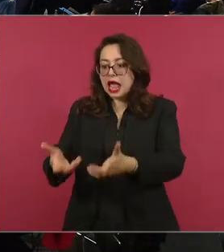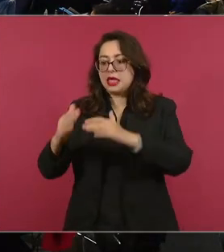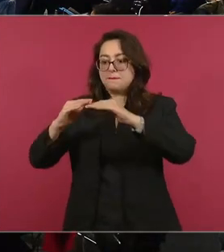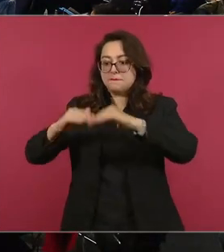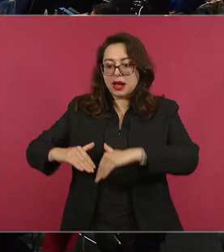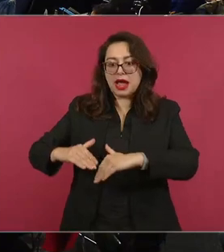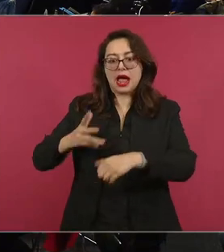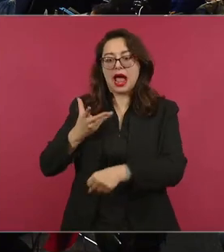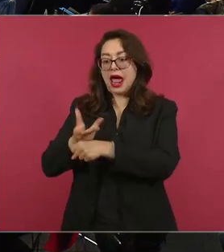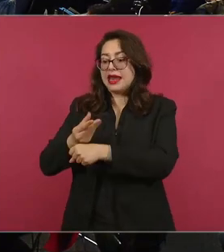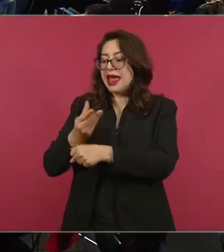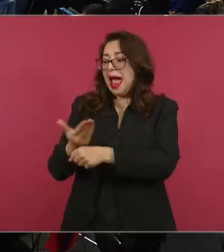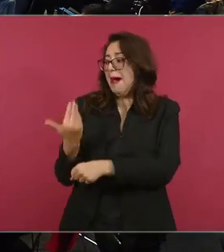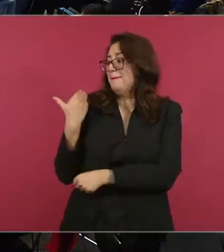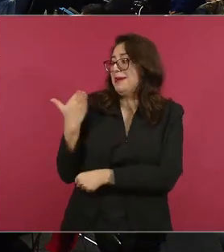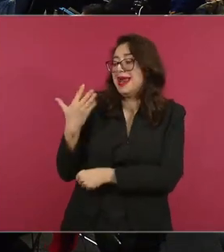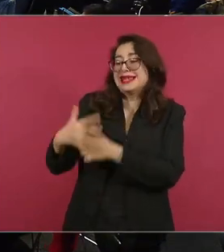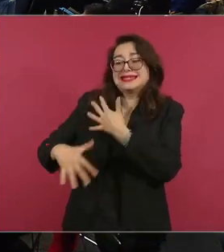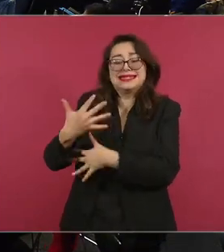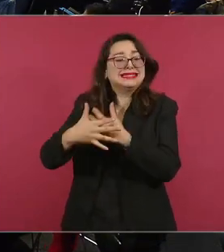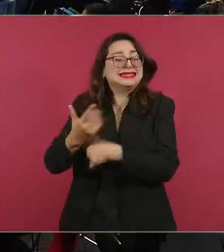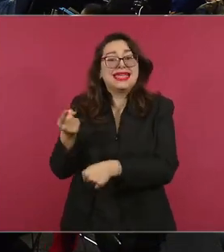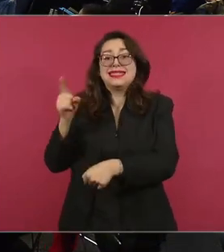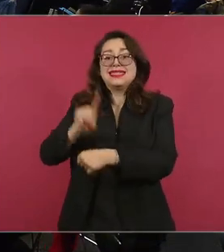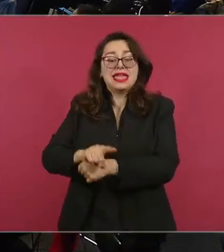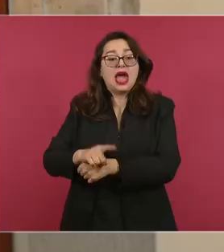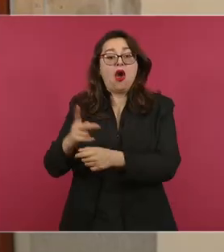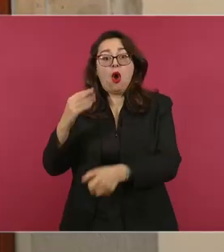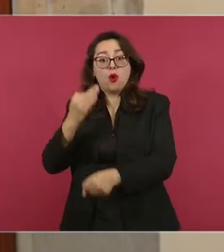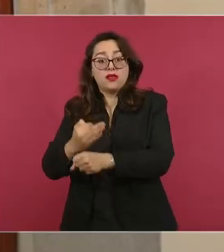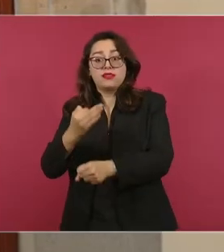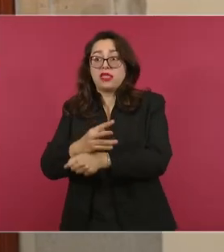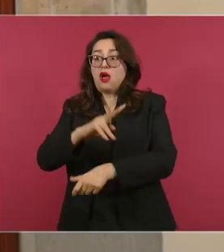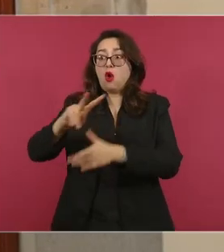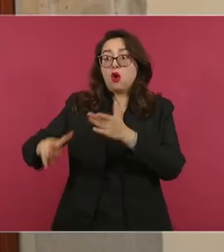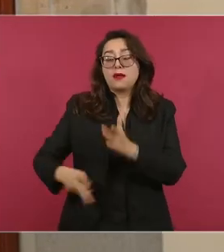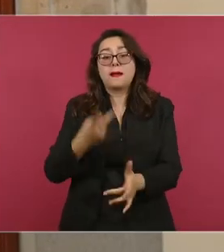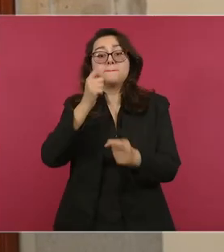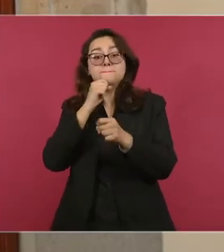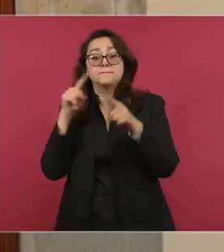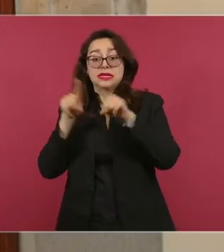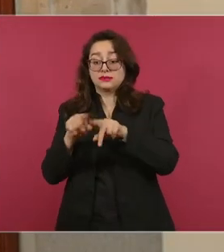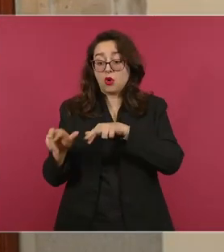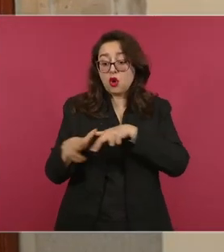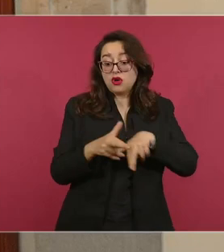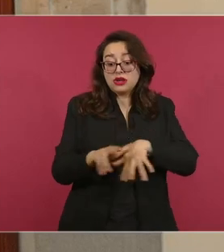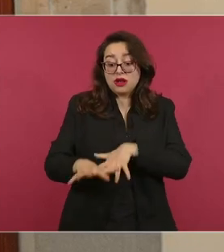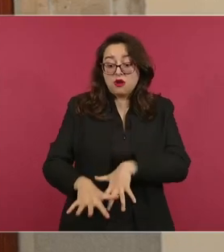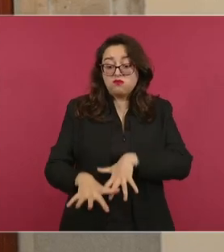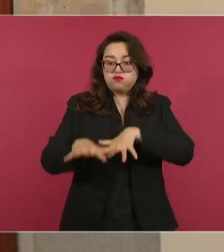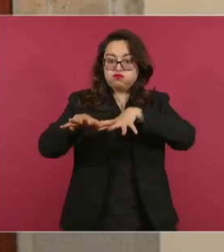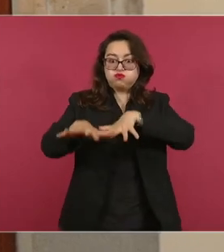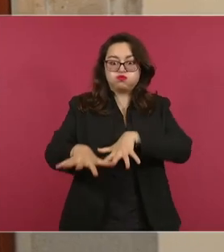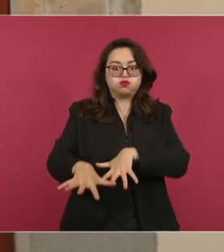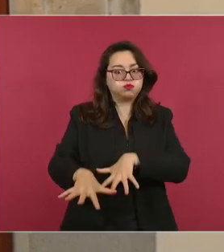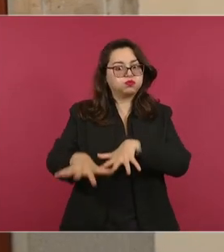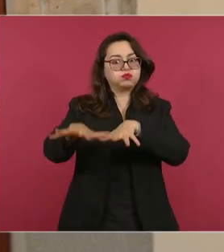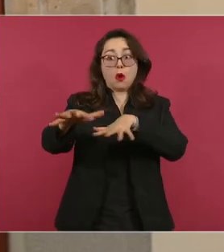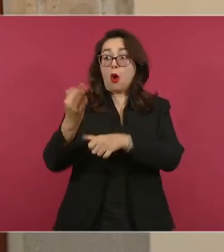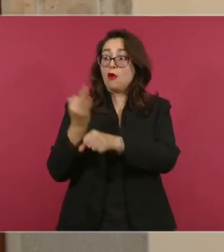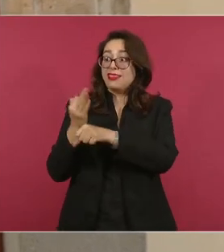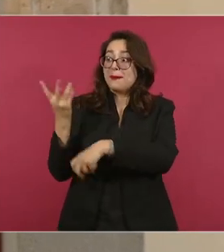reparadas solamente pues con tierra compactada. Hay también ríos que están pues muy llenos